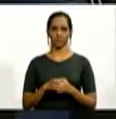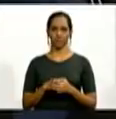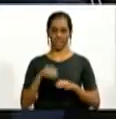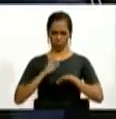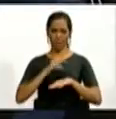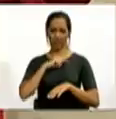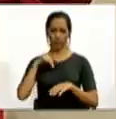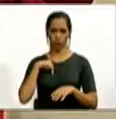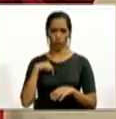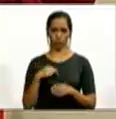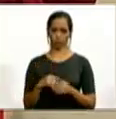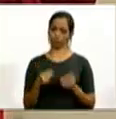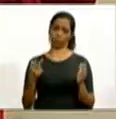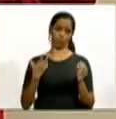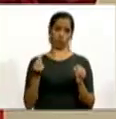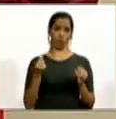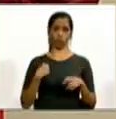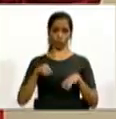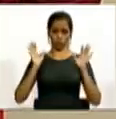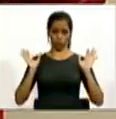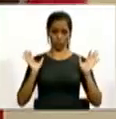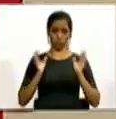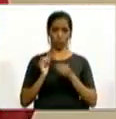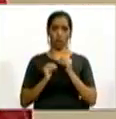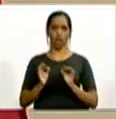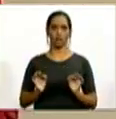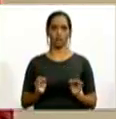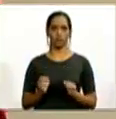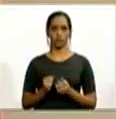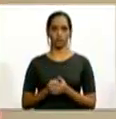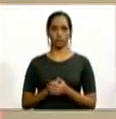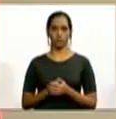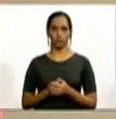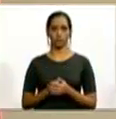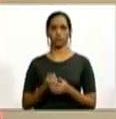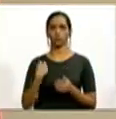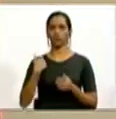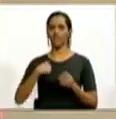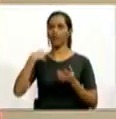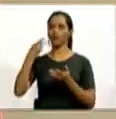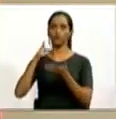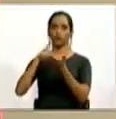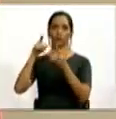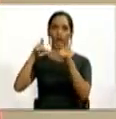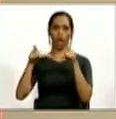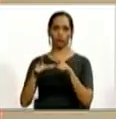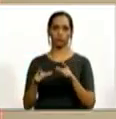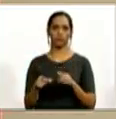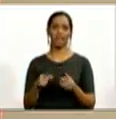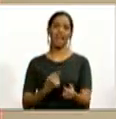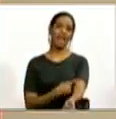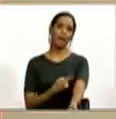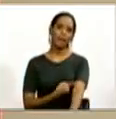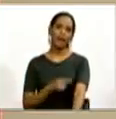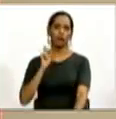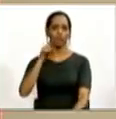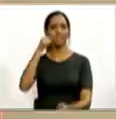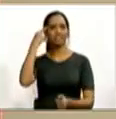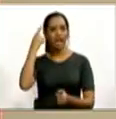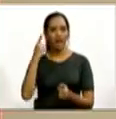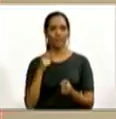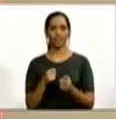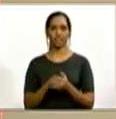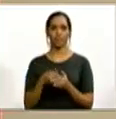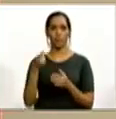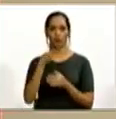culpa a nosotros. No fuimos, no hicimos nada, estamos ahí, yo estaba en otro lado. Mano, ustedes saben que si se